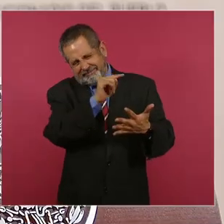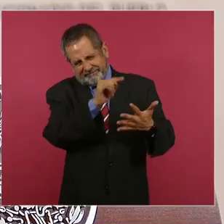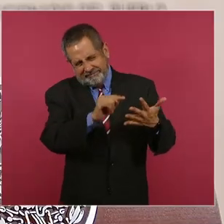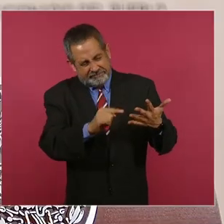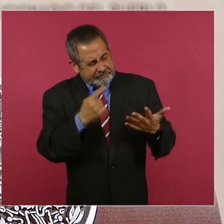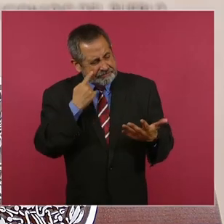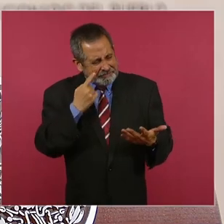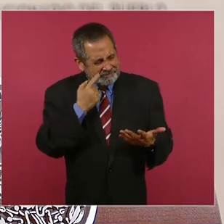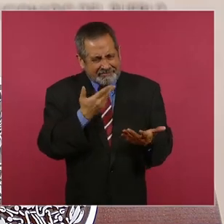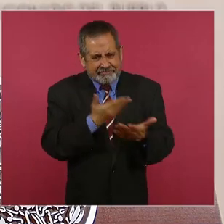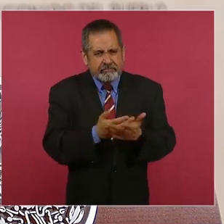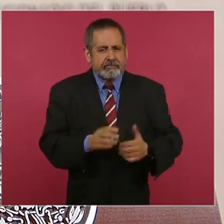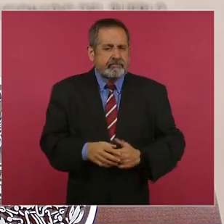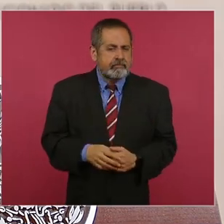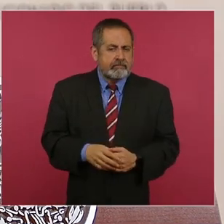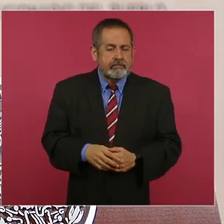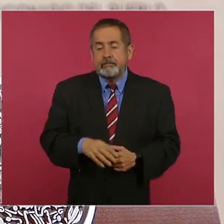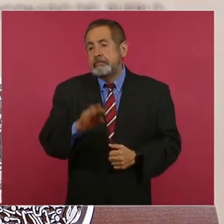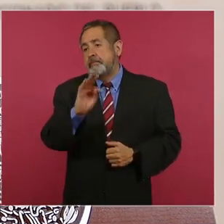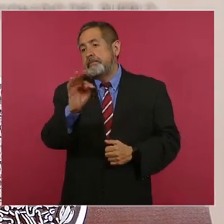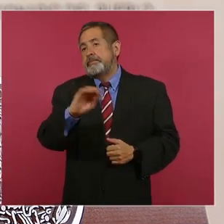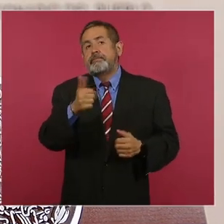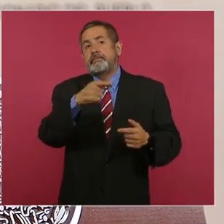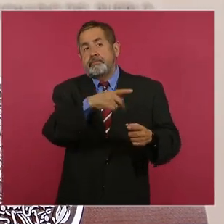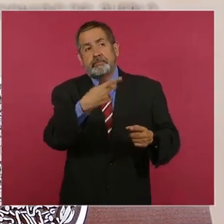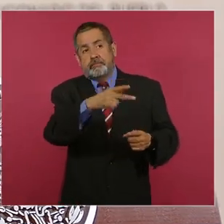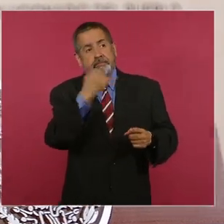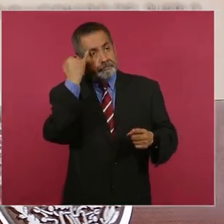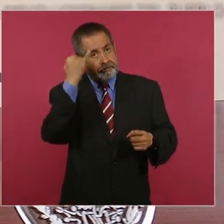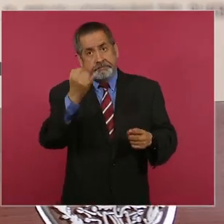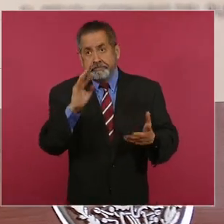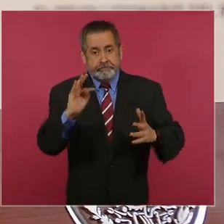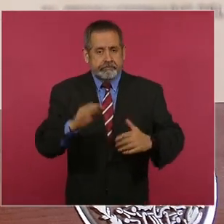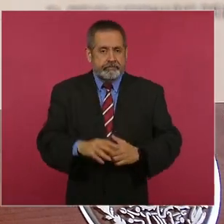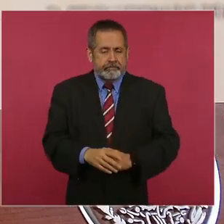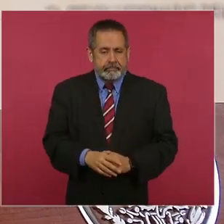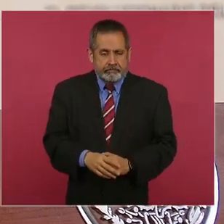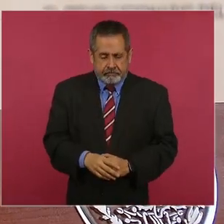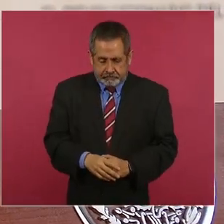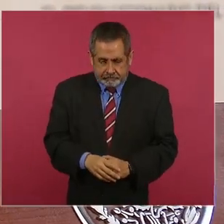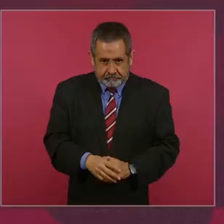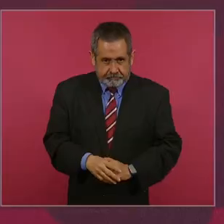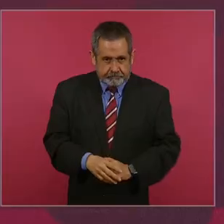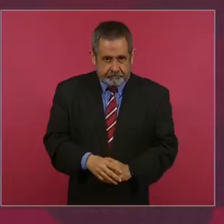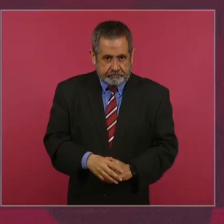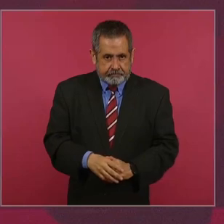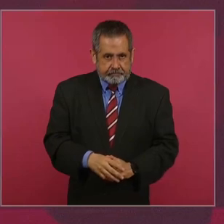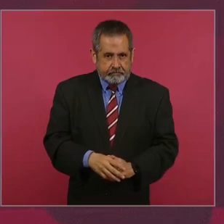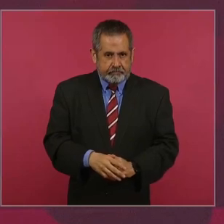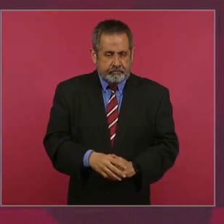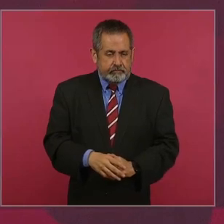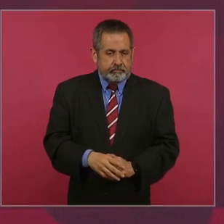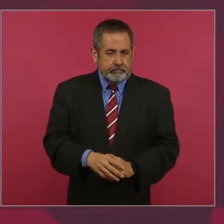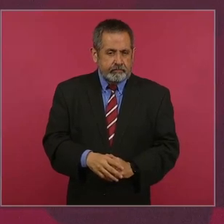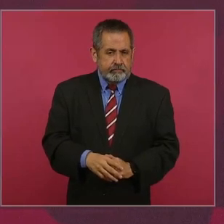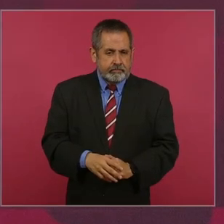se va a dejar de hablar